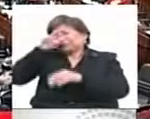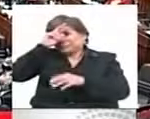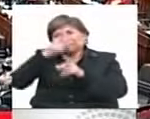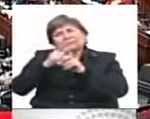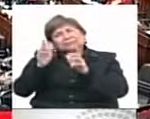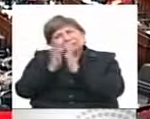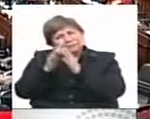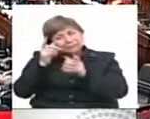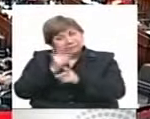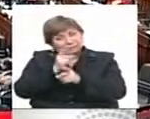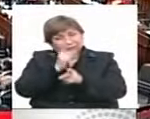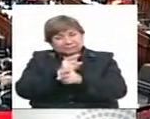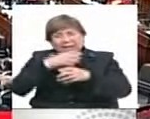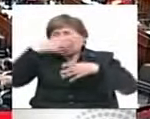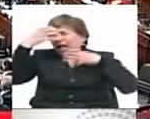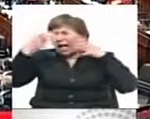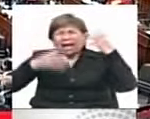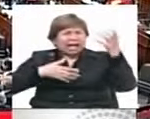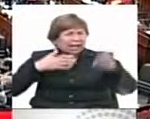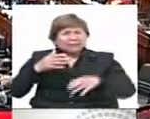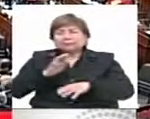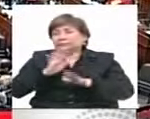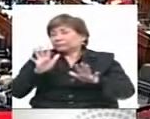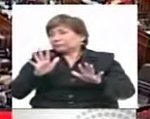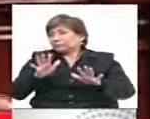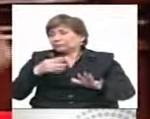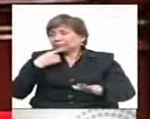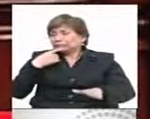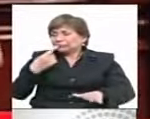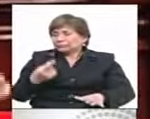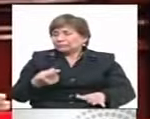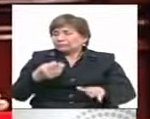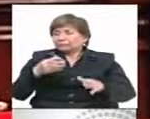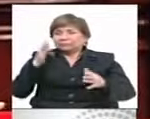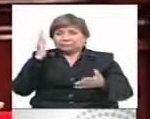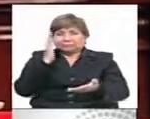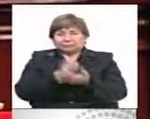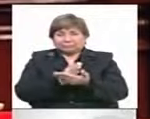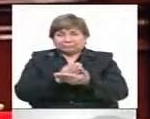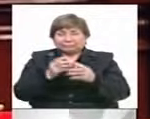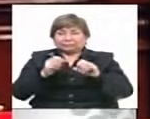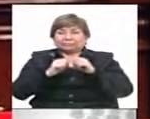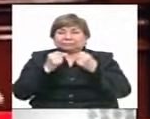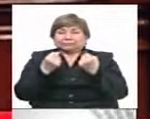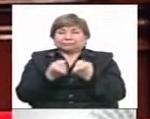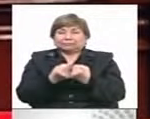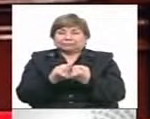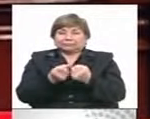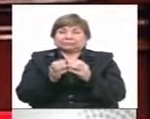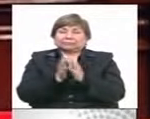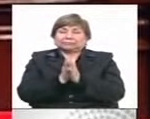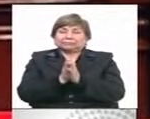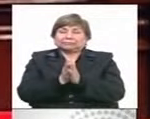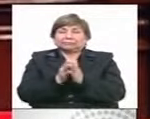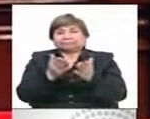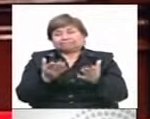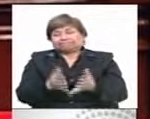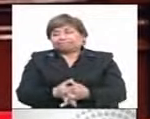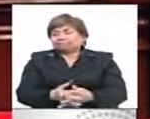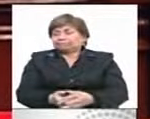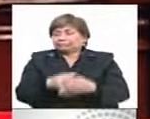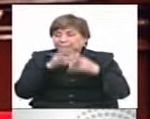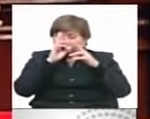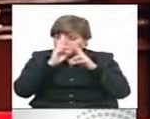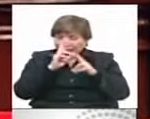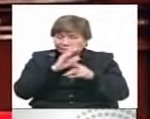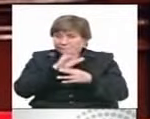favor, si continúan gritando, expresándose de la manera como lo están haciendo, vamos a tener que suspender la sesión. Así que, por favor, con respeto,